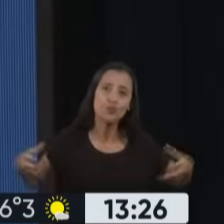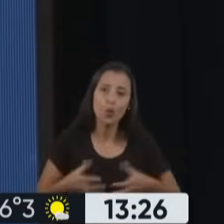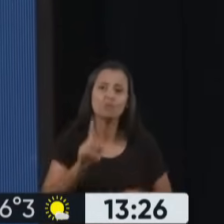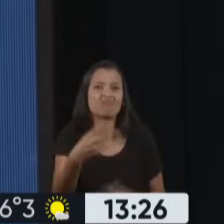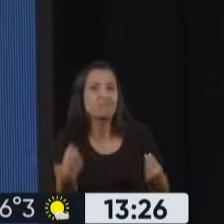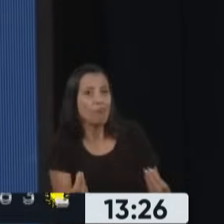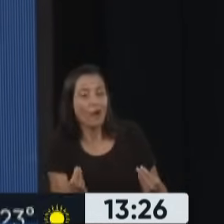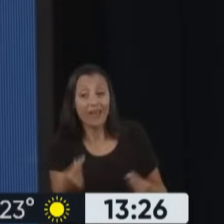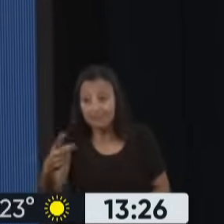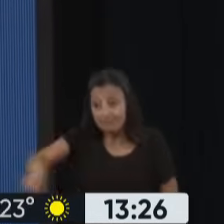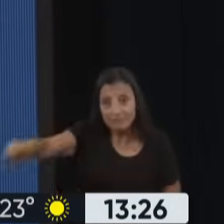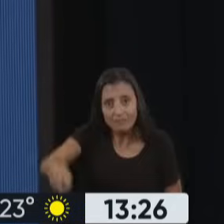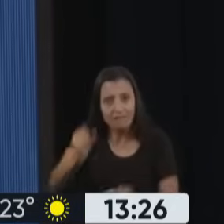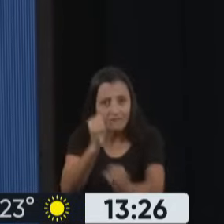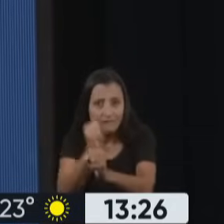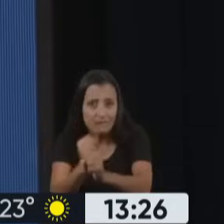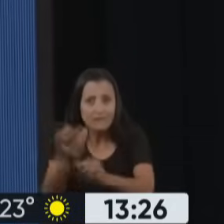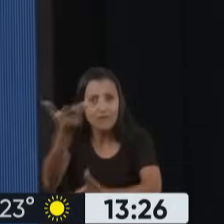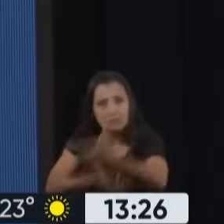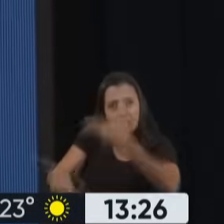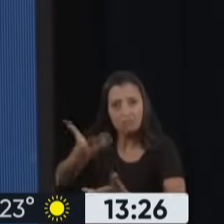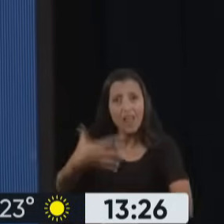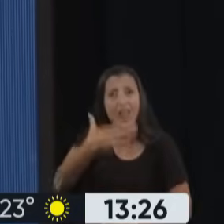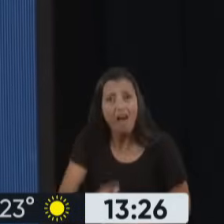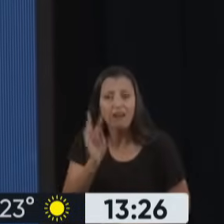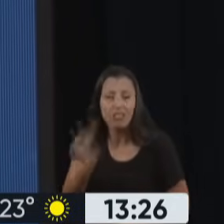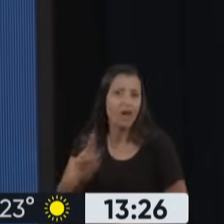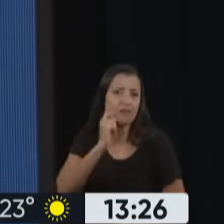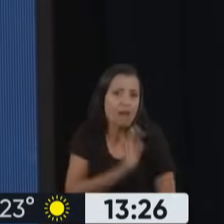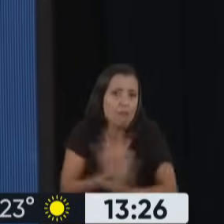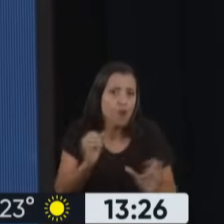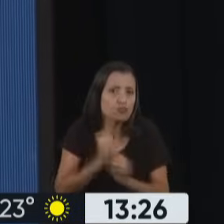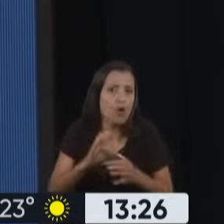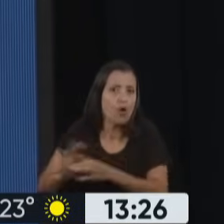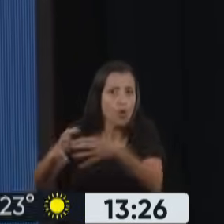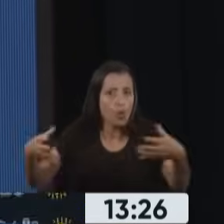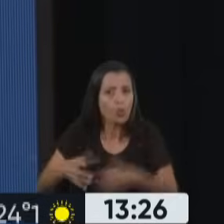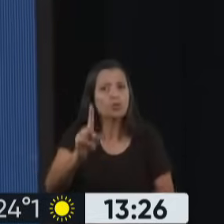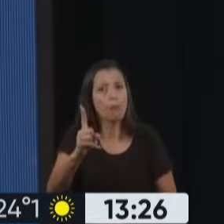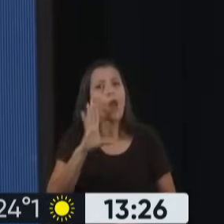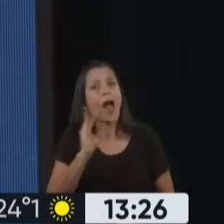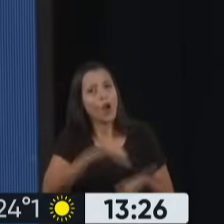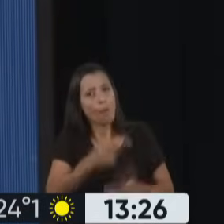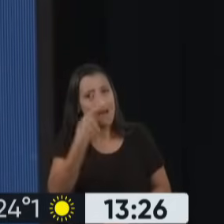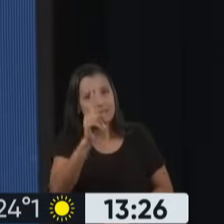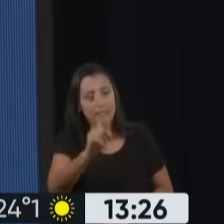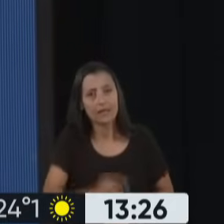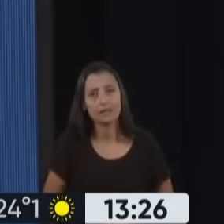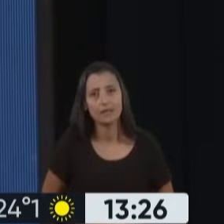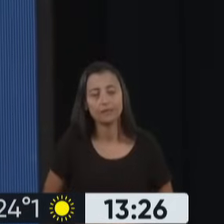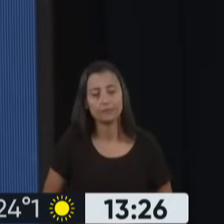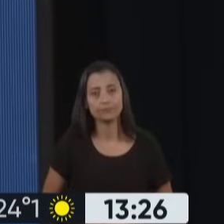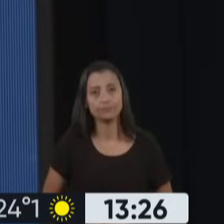Porque aparte trabajan integrados, es verdaderamente, son un placer. Pero hay algo muy interesante.